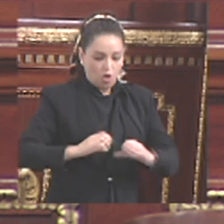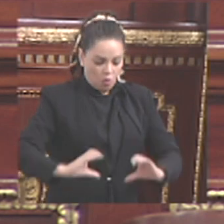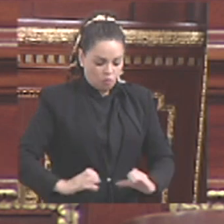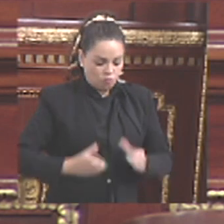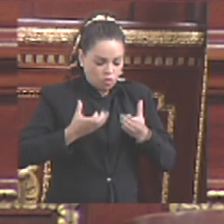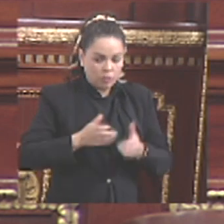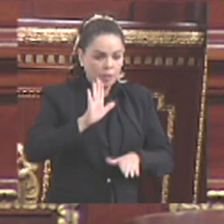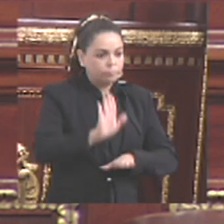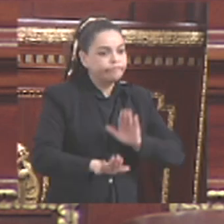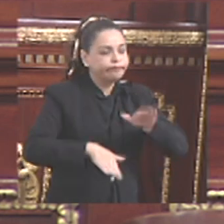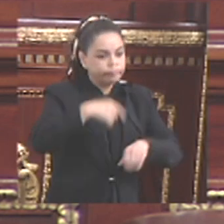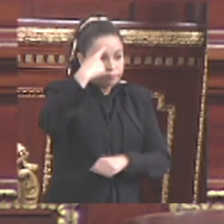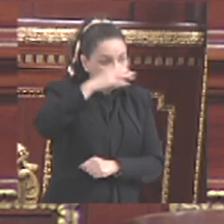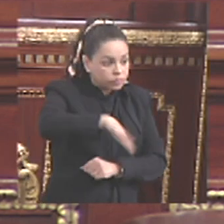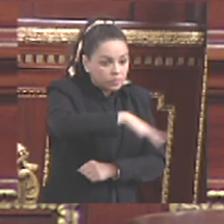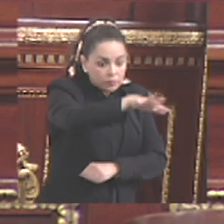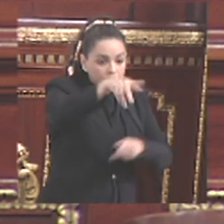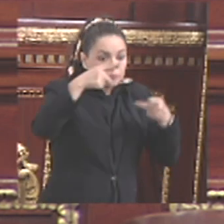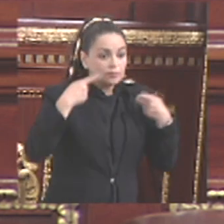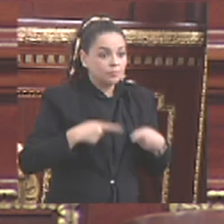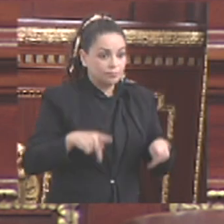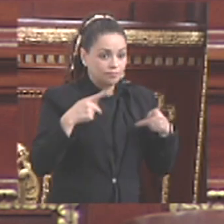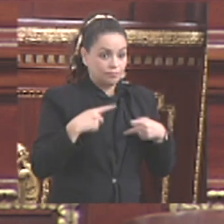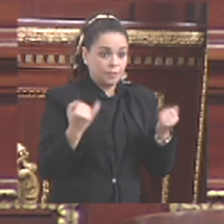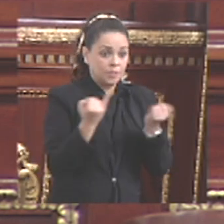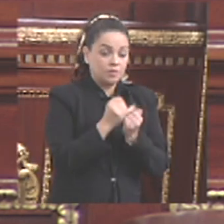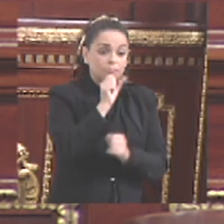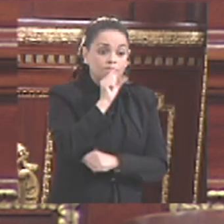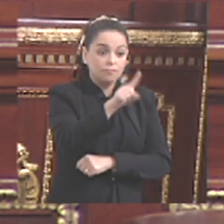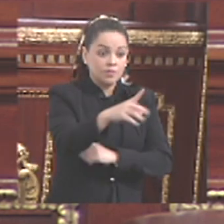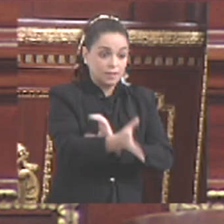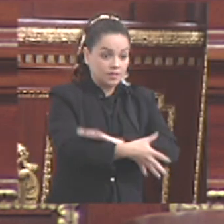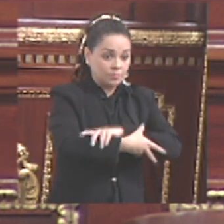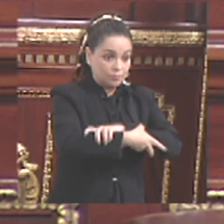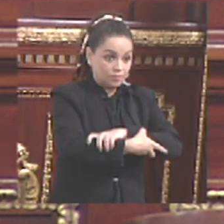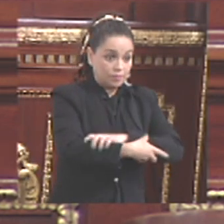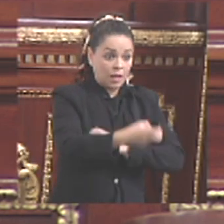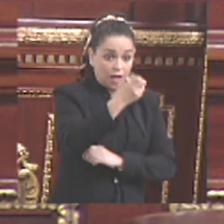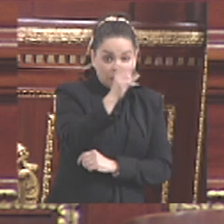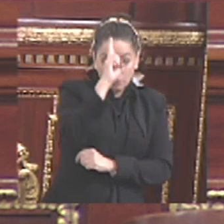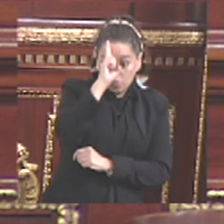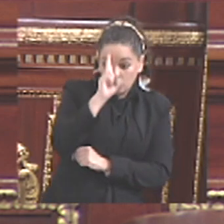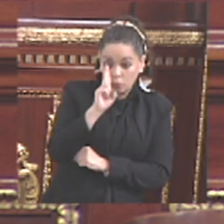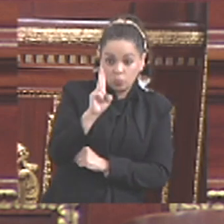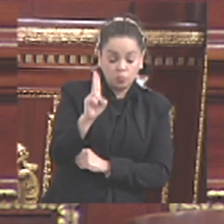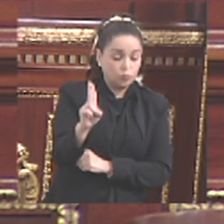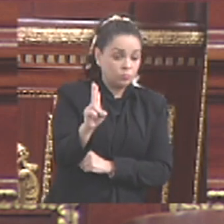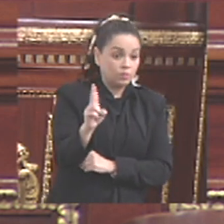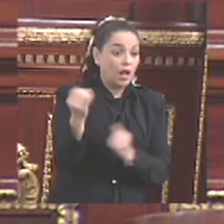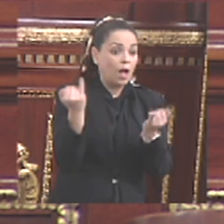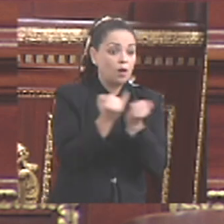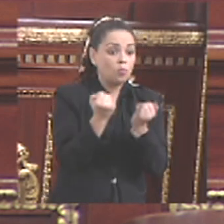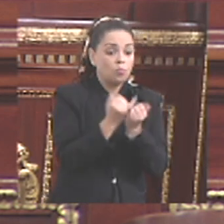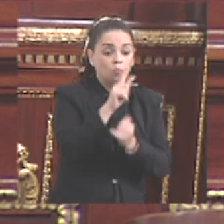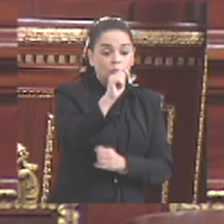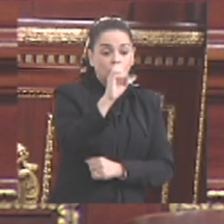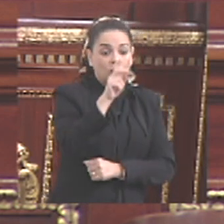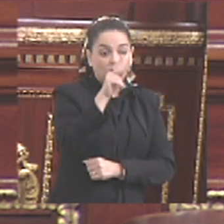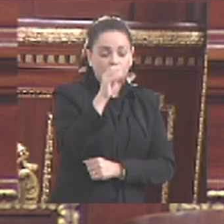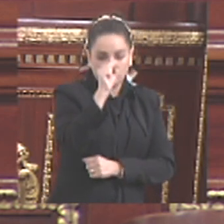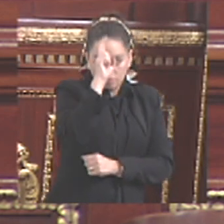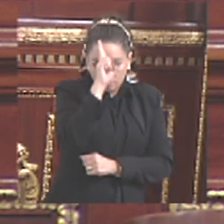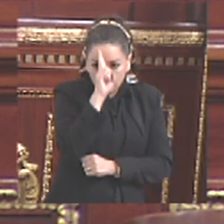solidaridad. También debemos rendir homenaje a los topos, un grupo de valientes voluntarios que se adentraron en